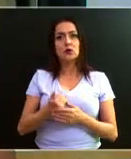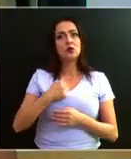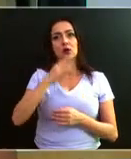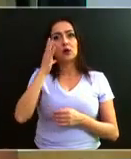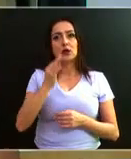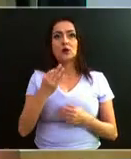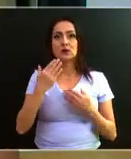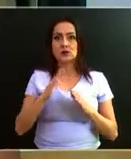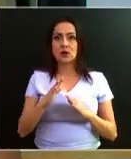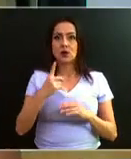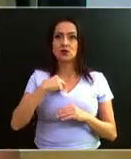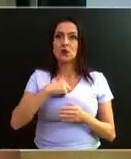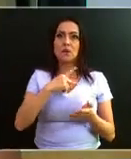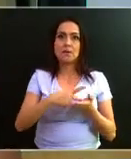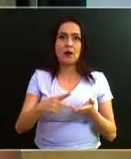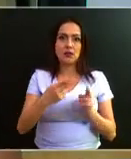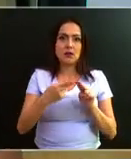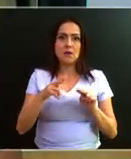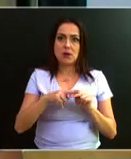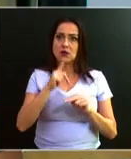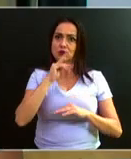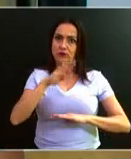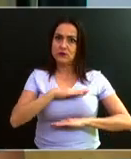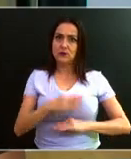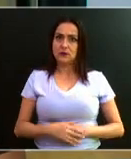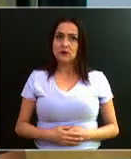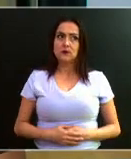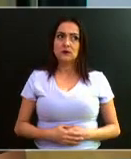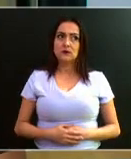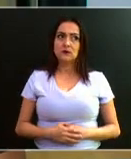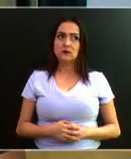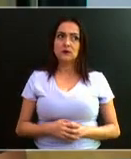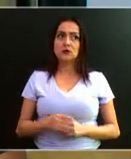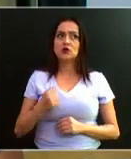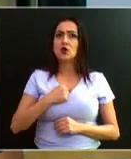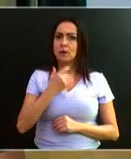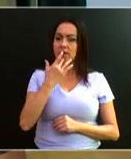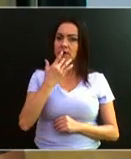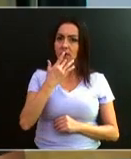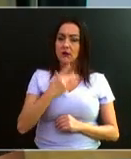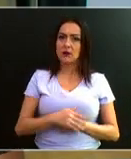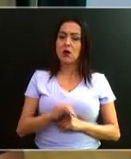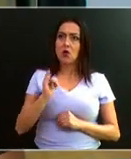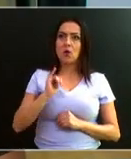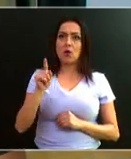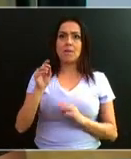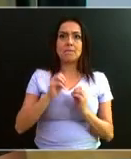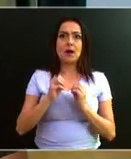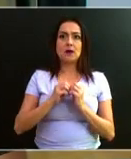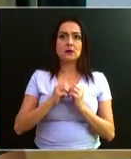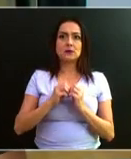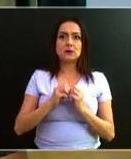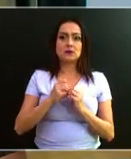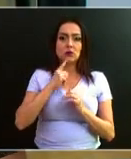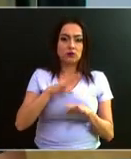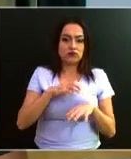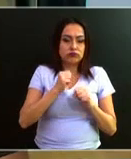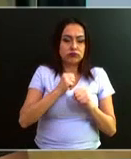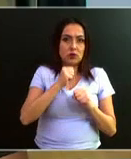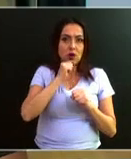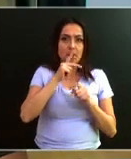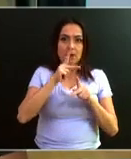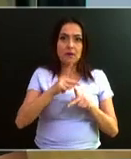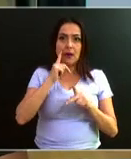creo que ya con lo que nosotros pagamos de impuestos es suficiente. Y yo preferiría como que sea más uno que adopte a la persona